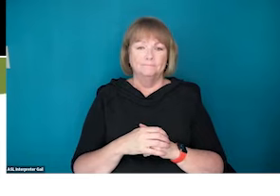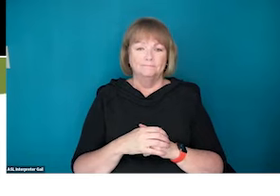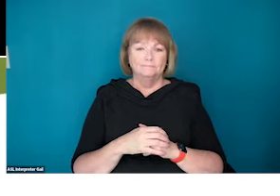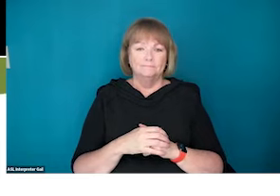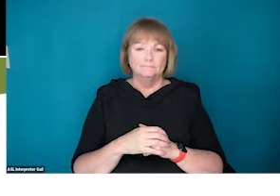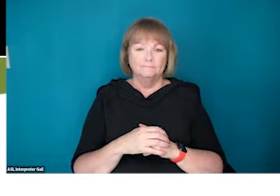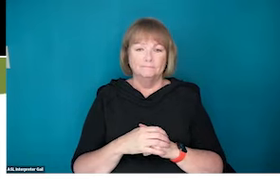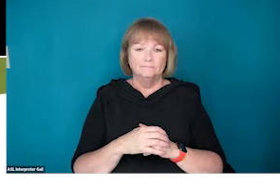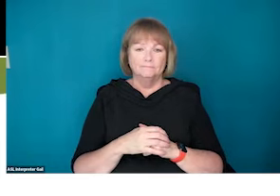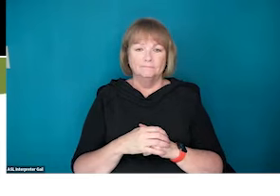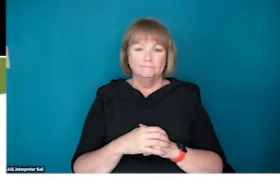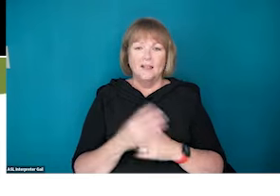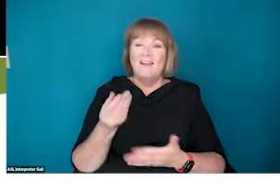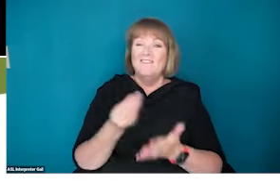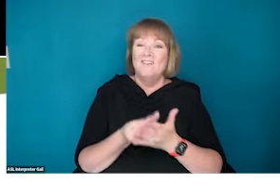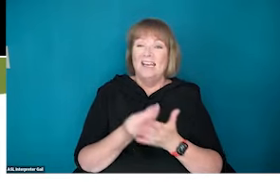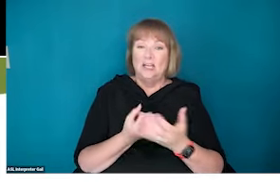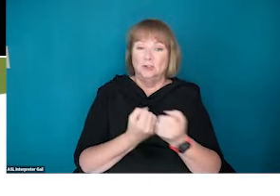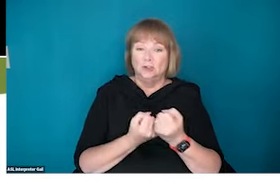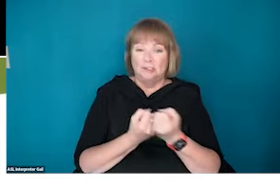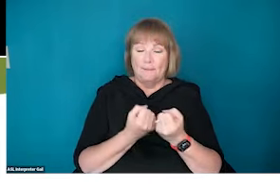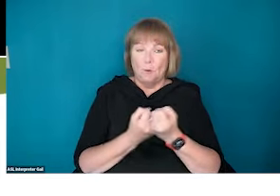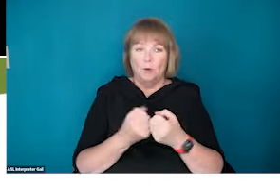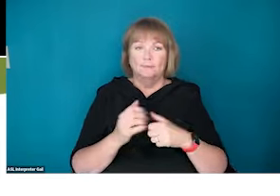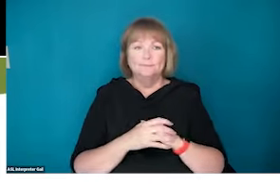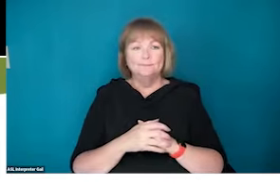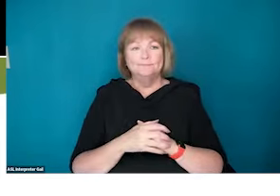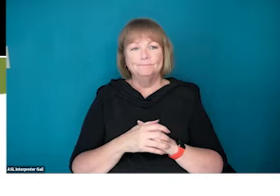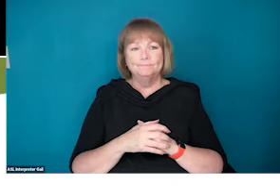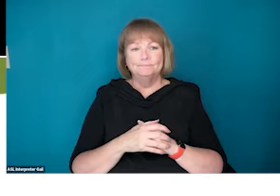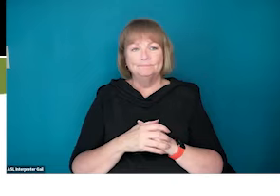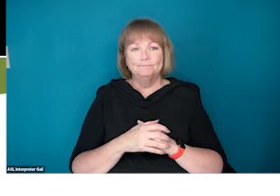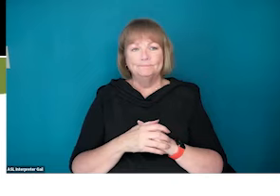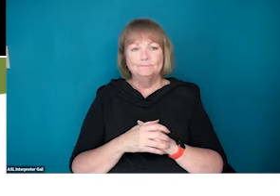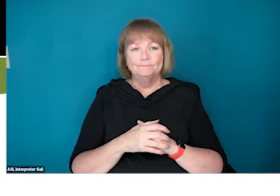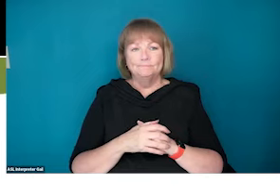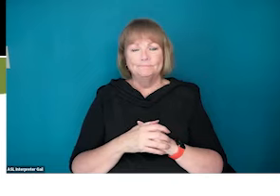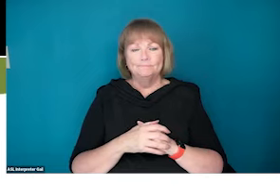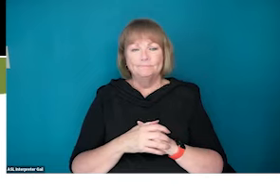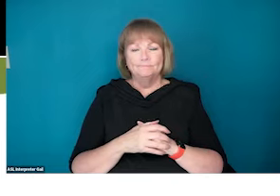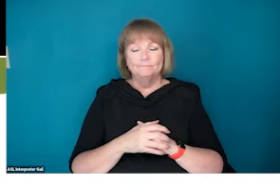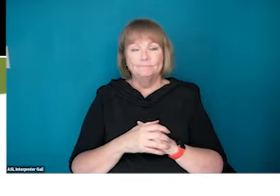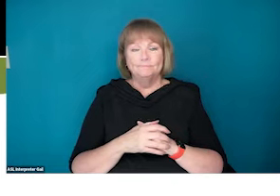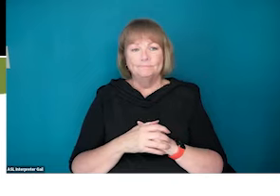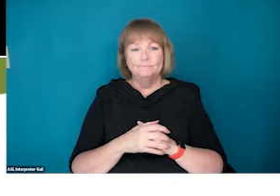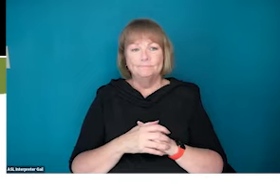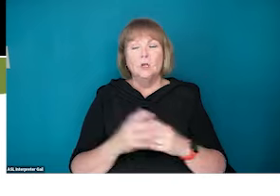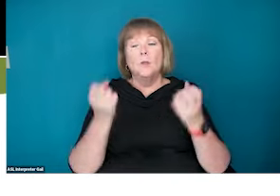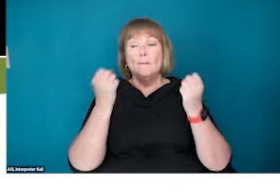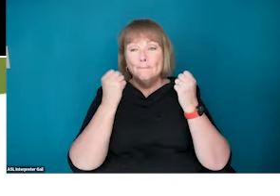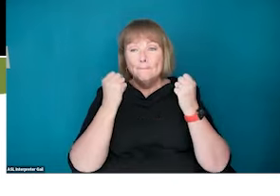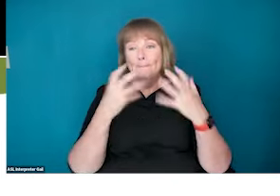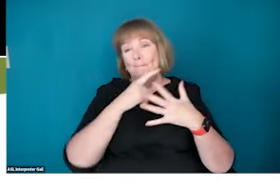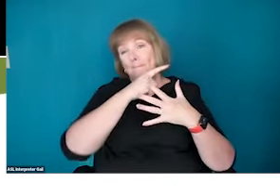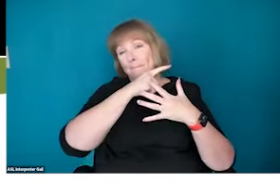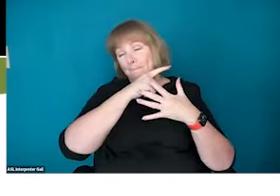que ustedes pueden ser apoyados con sus finanzas. Algunos de esos son, pueden incluir doble firma en